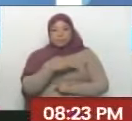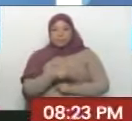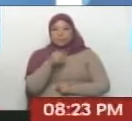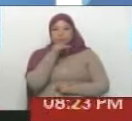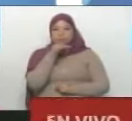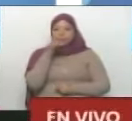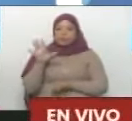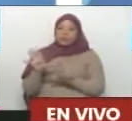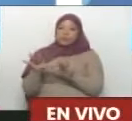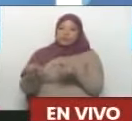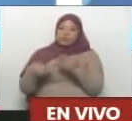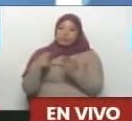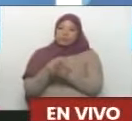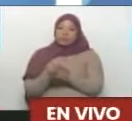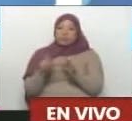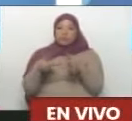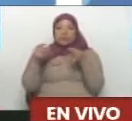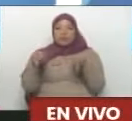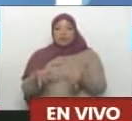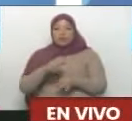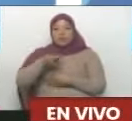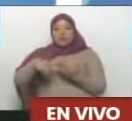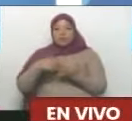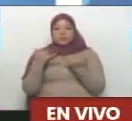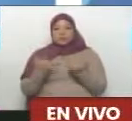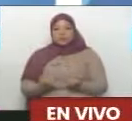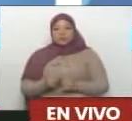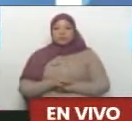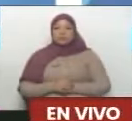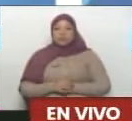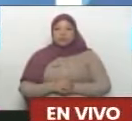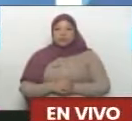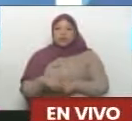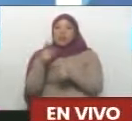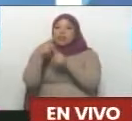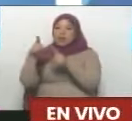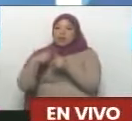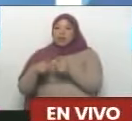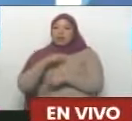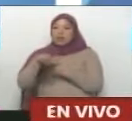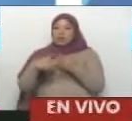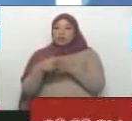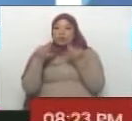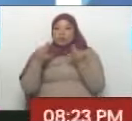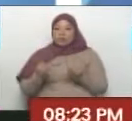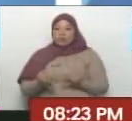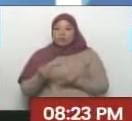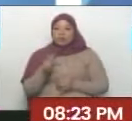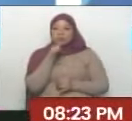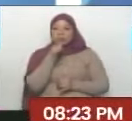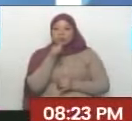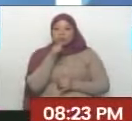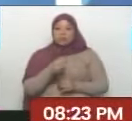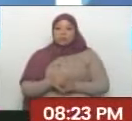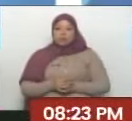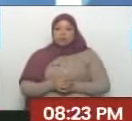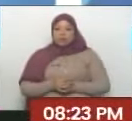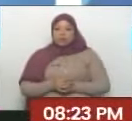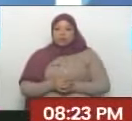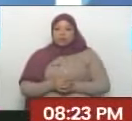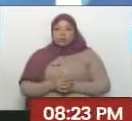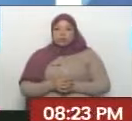del alma nacional, del ser nacional, de la diversidad de nuestro